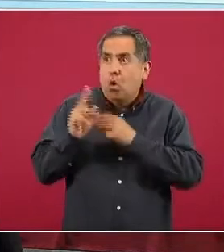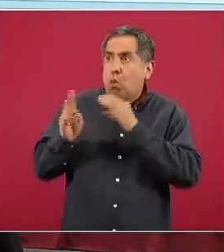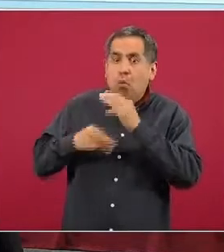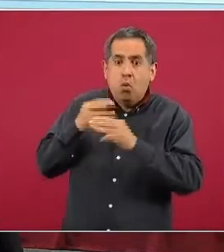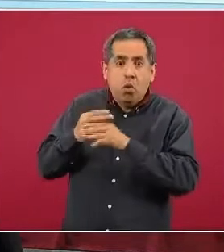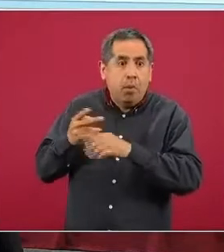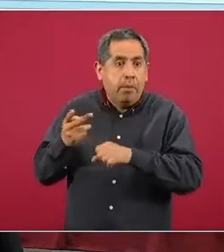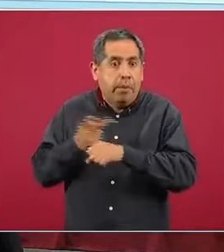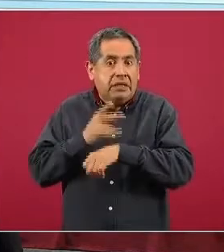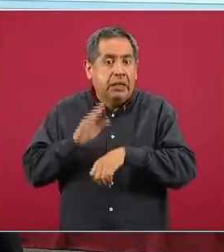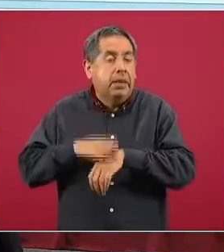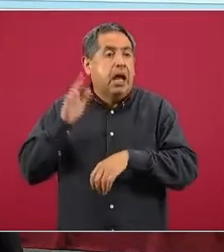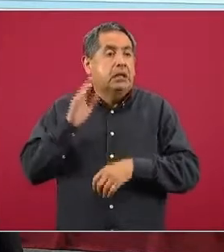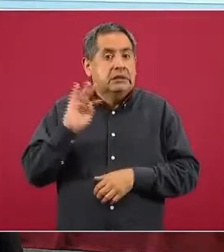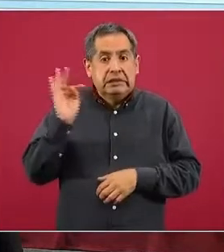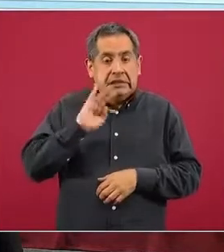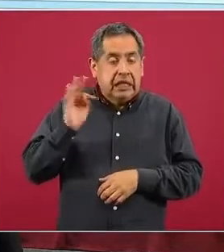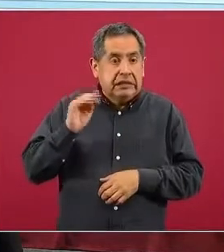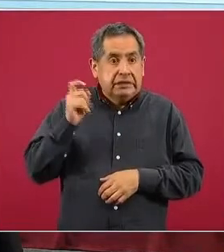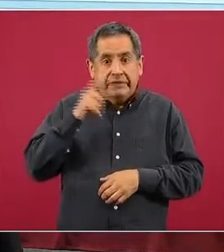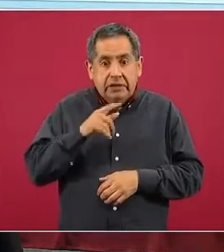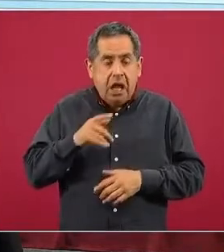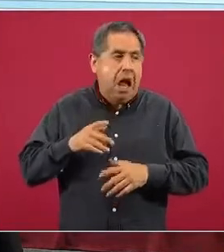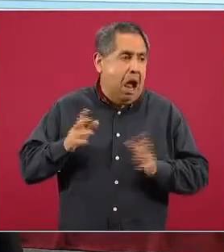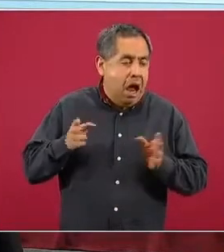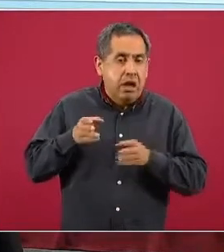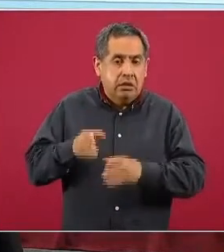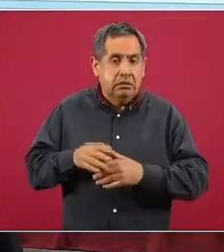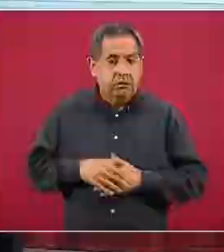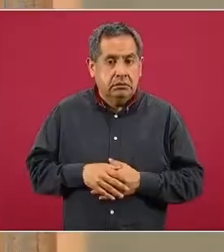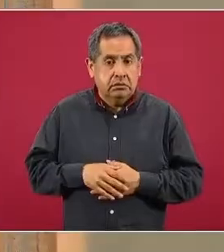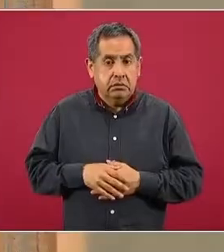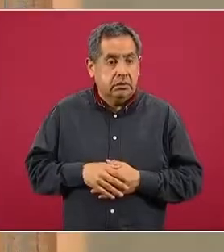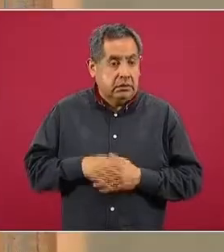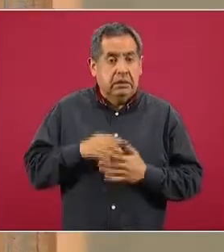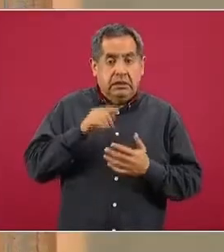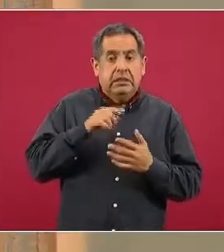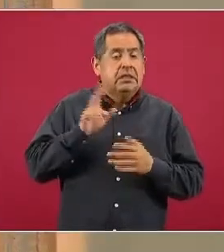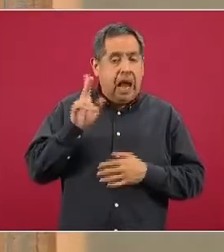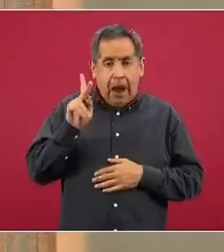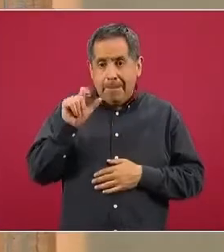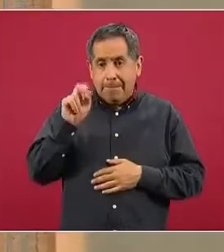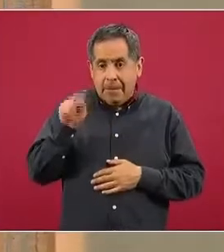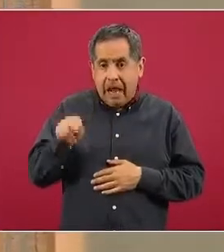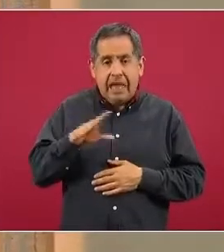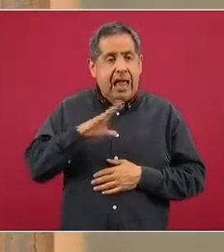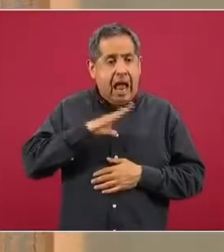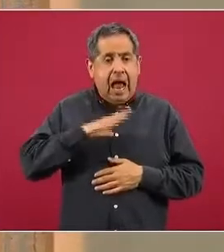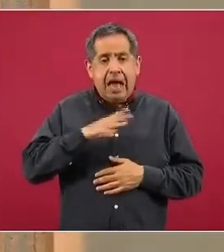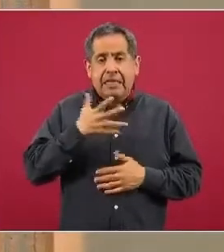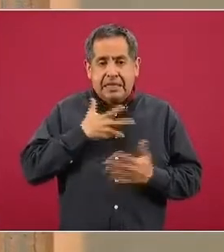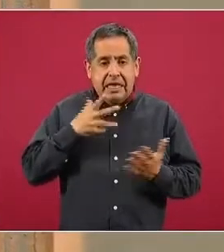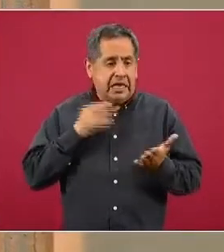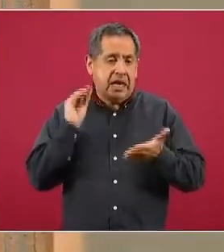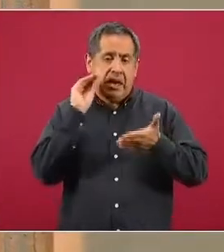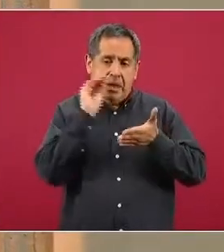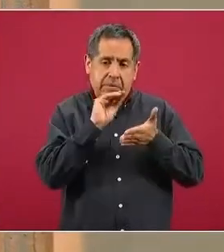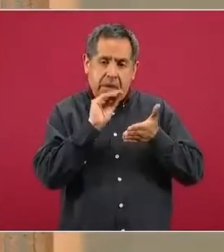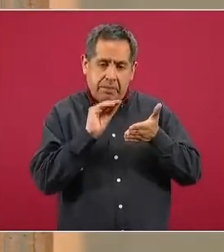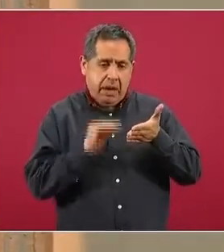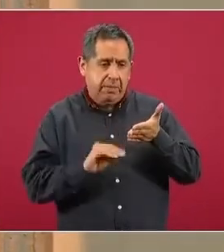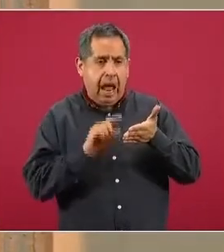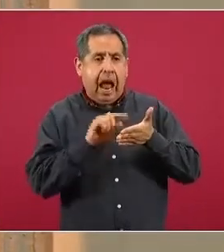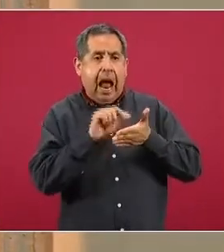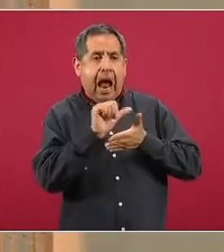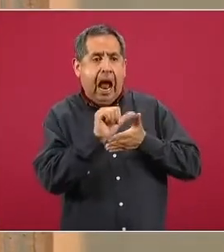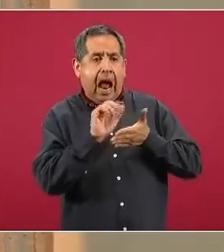mundo, de que ocurra lo contrario. Todos estos escenarios, en términos generales, fueron contemplados desde el inicio de la